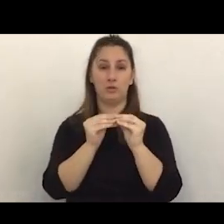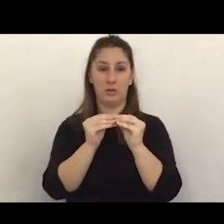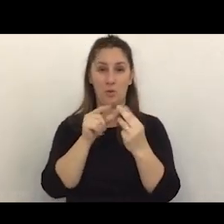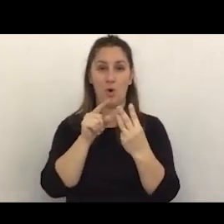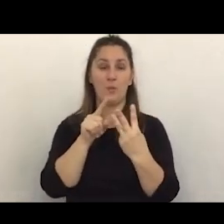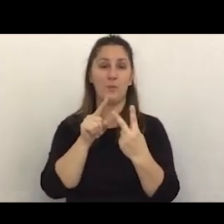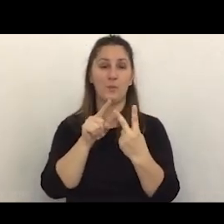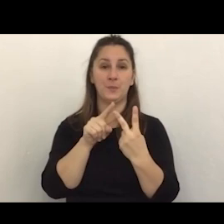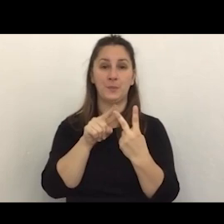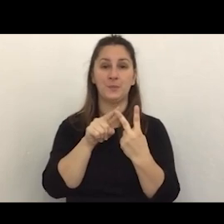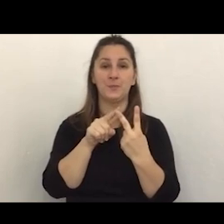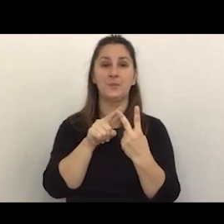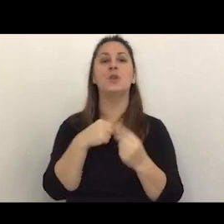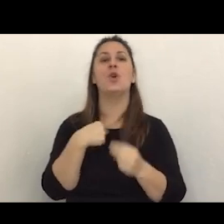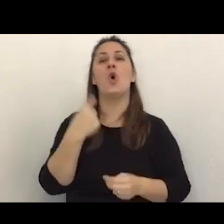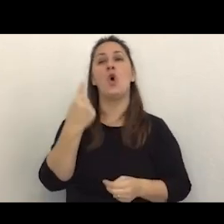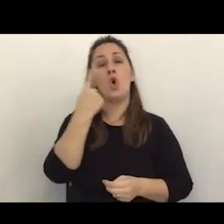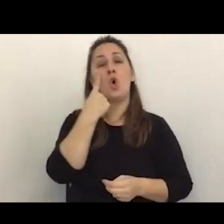Conozco una chica.